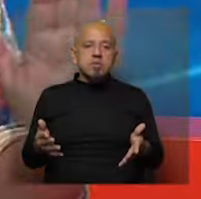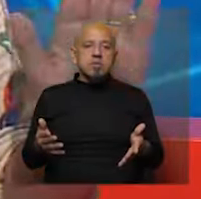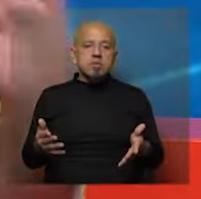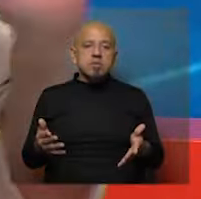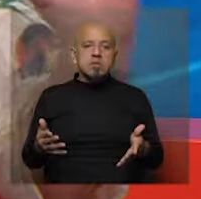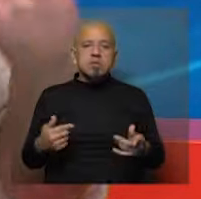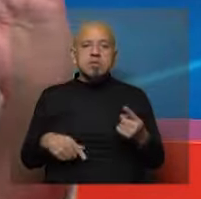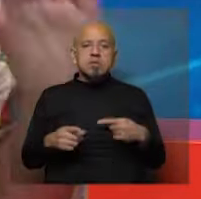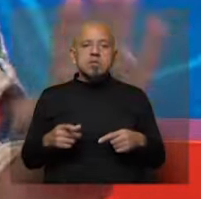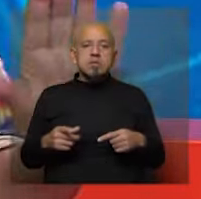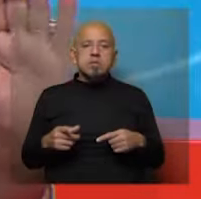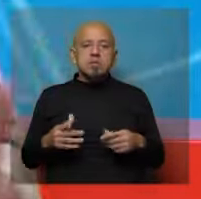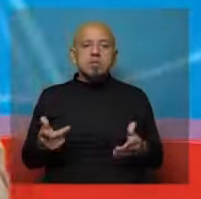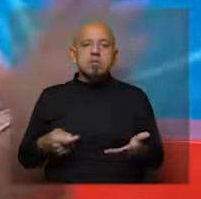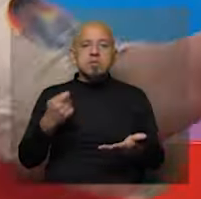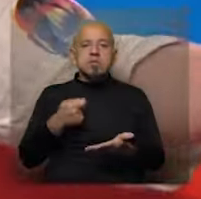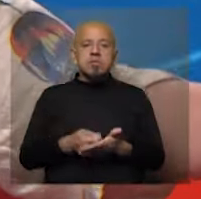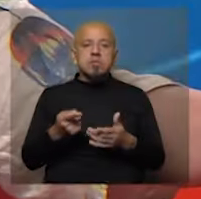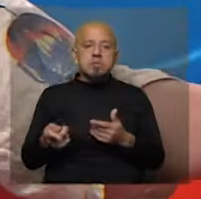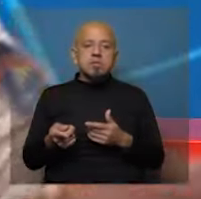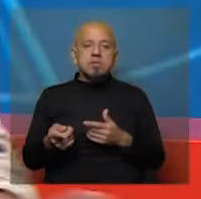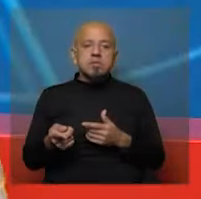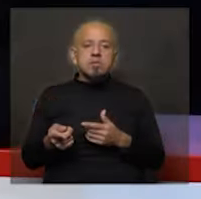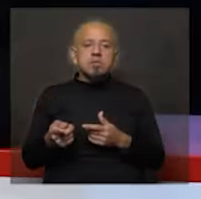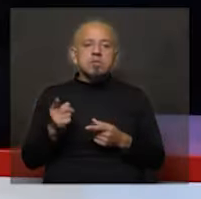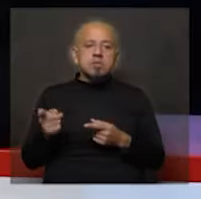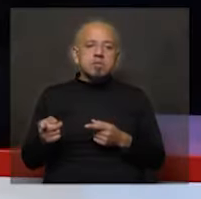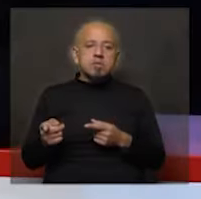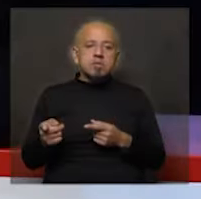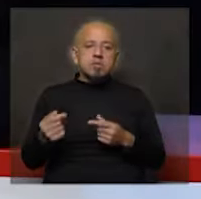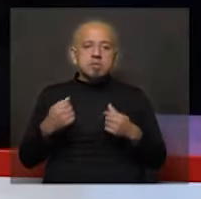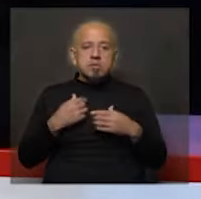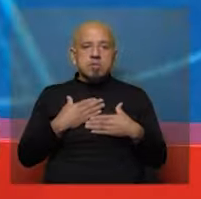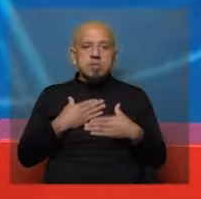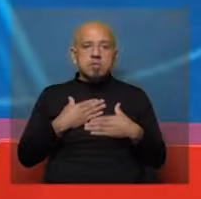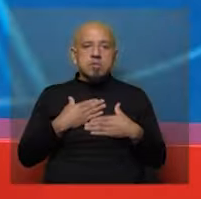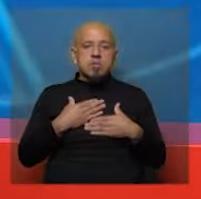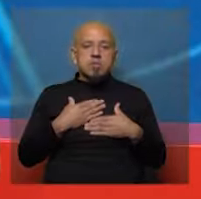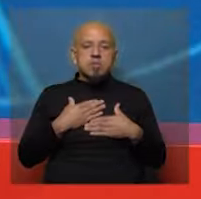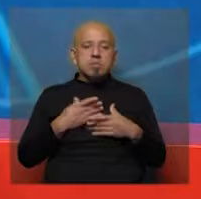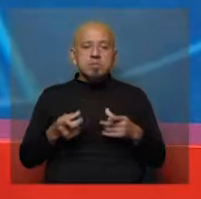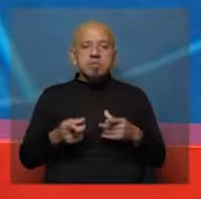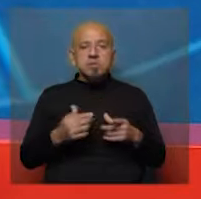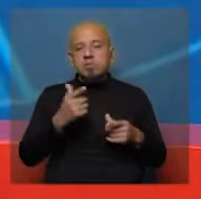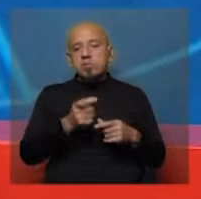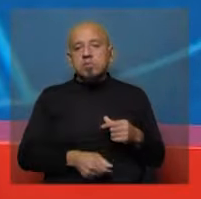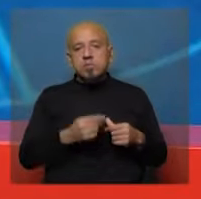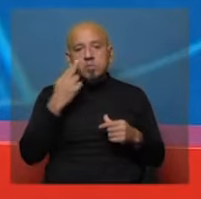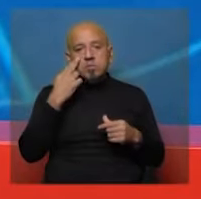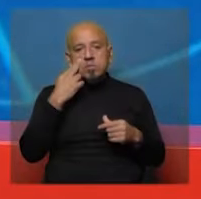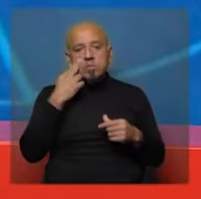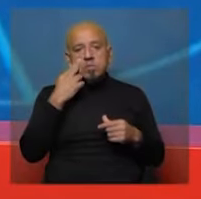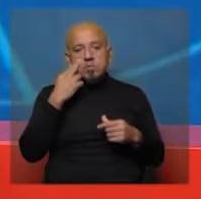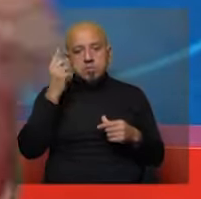lo digo si alguien me pagara Y a ellas porque a mí me llega una víctima con un problema y yo